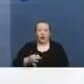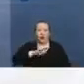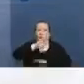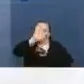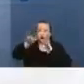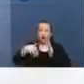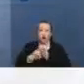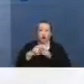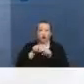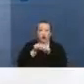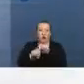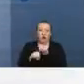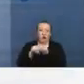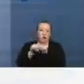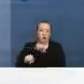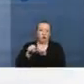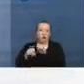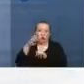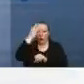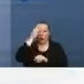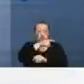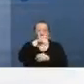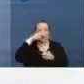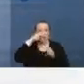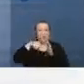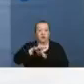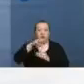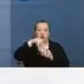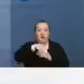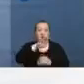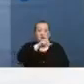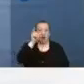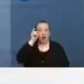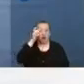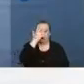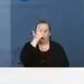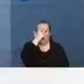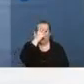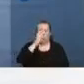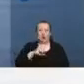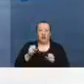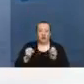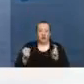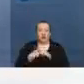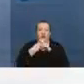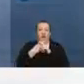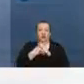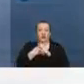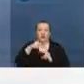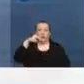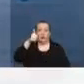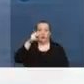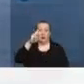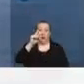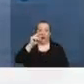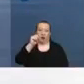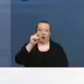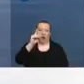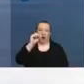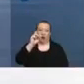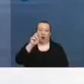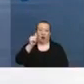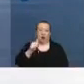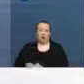con el involucramiento del lazo en el escándalo de pandora paper en su desesperación es